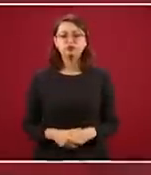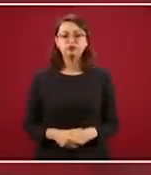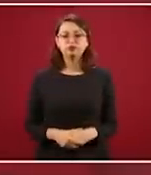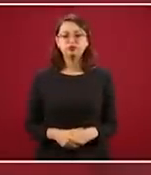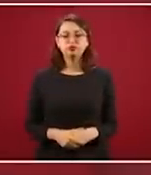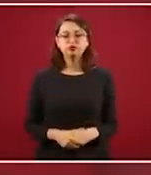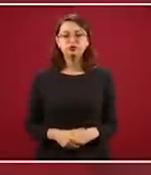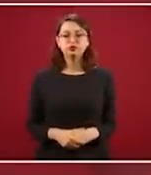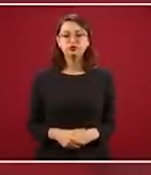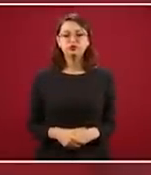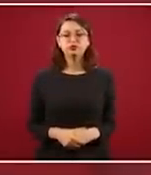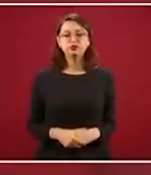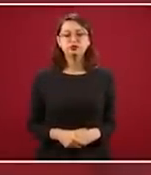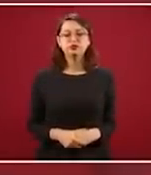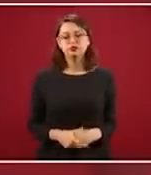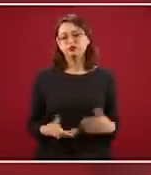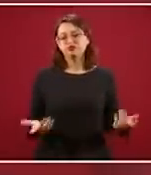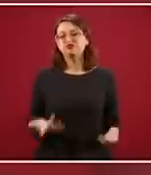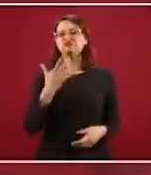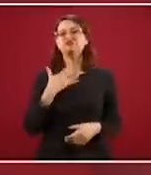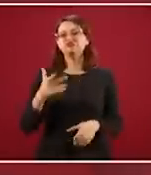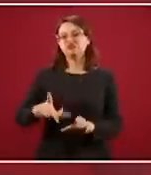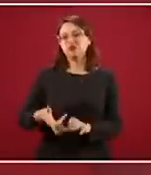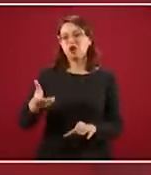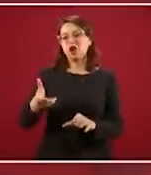para enfrentar el huachicoleo.